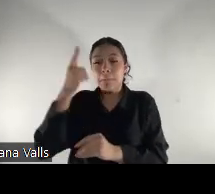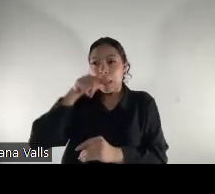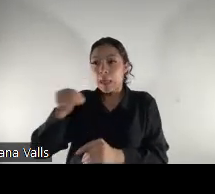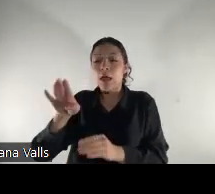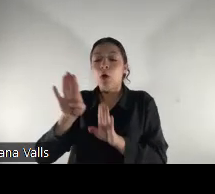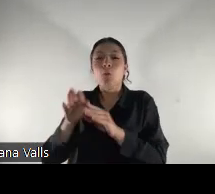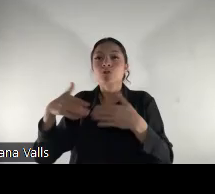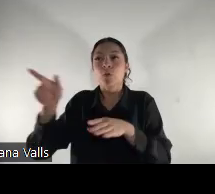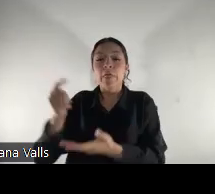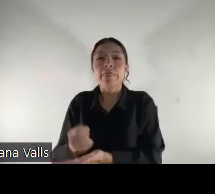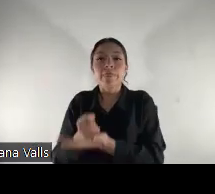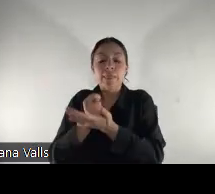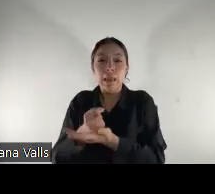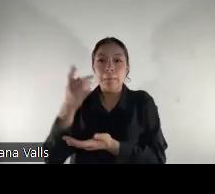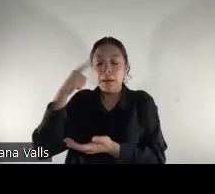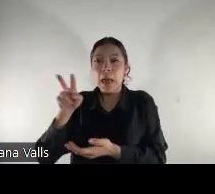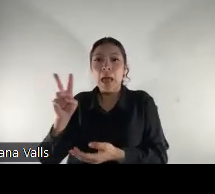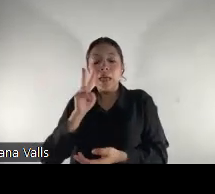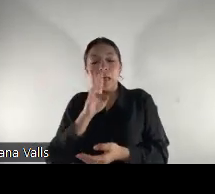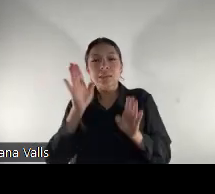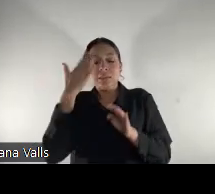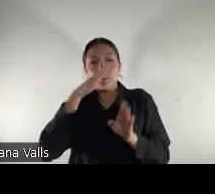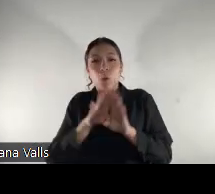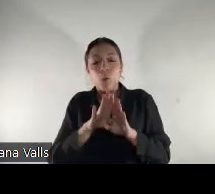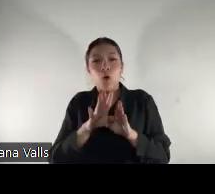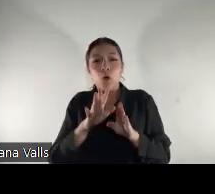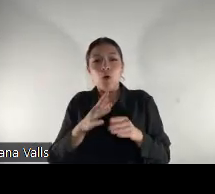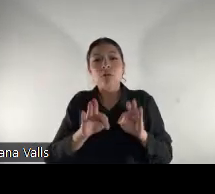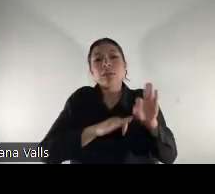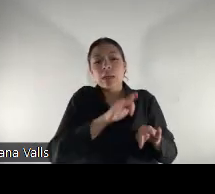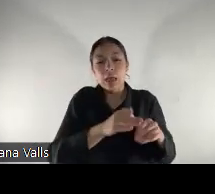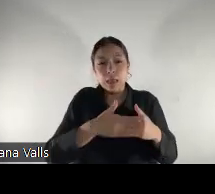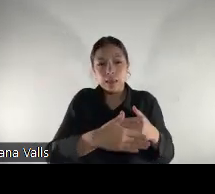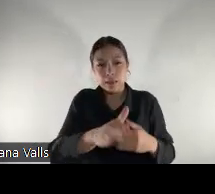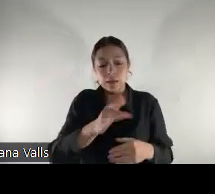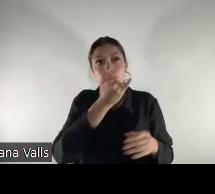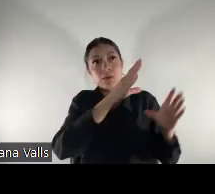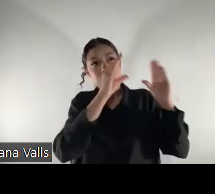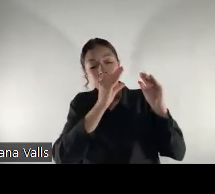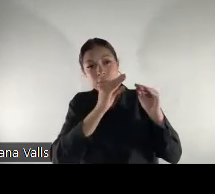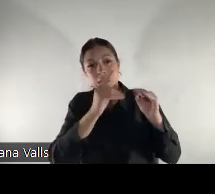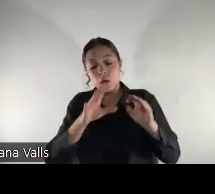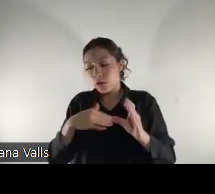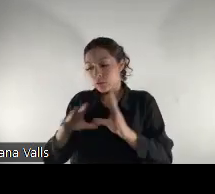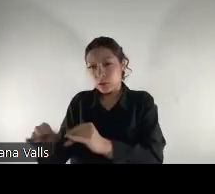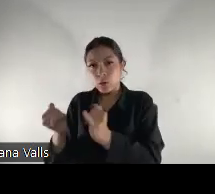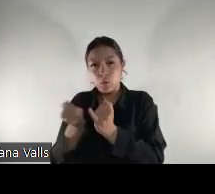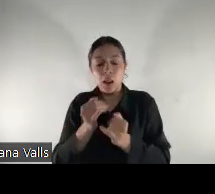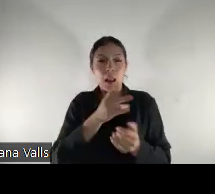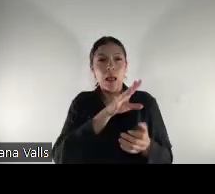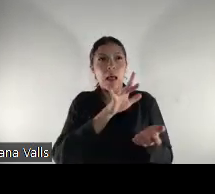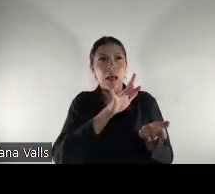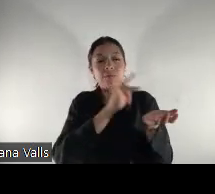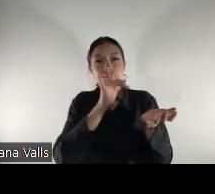terapeuta. Al final queremos que sea un paso transitorio y que estos aprendizajes que se van adquiriendo en terapia pues se generalicen